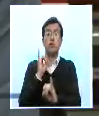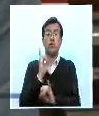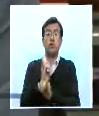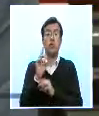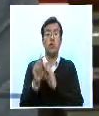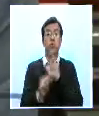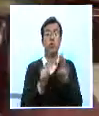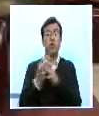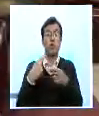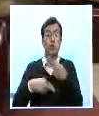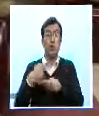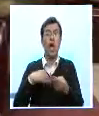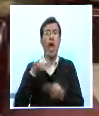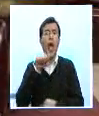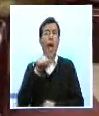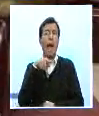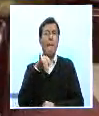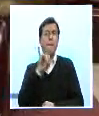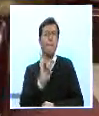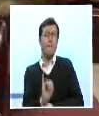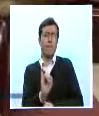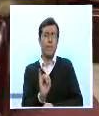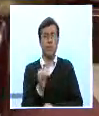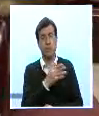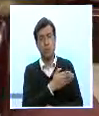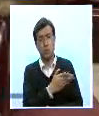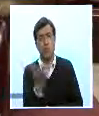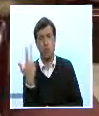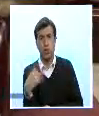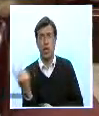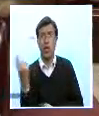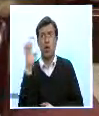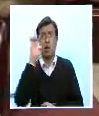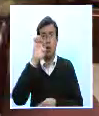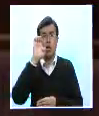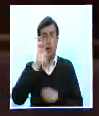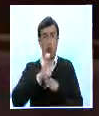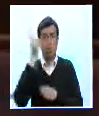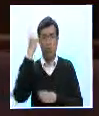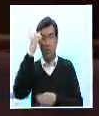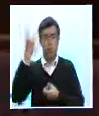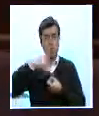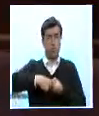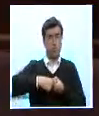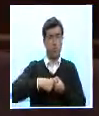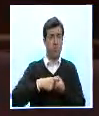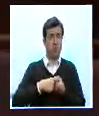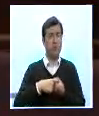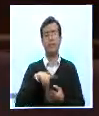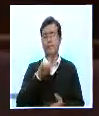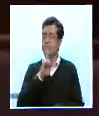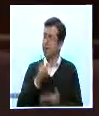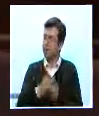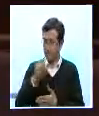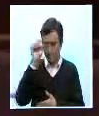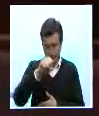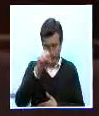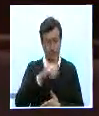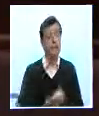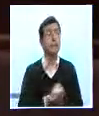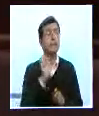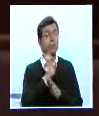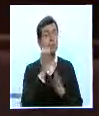advi que es una figura la cual también está adscrita el estado ecuatoriano realmente y es verdad que el